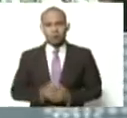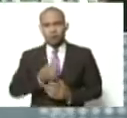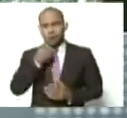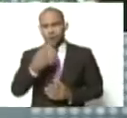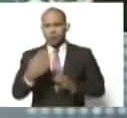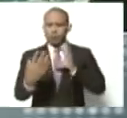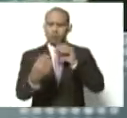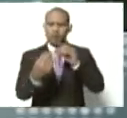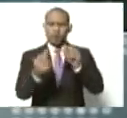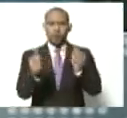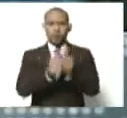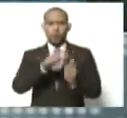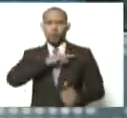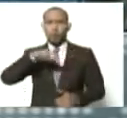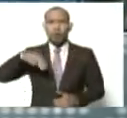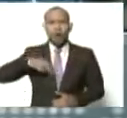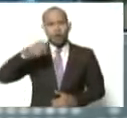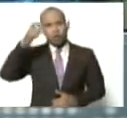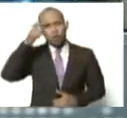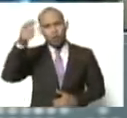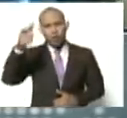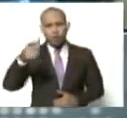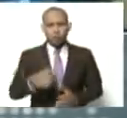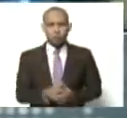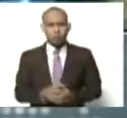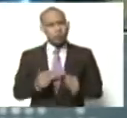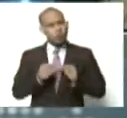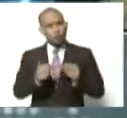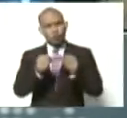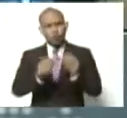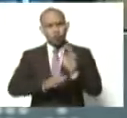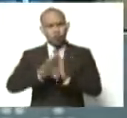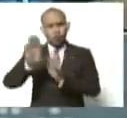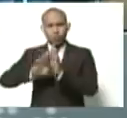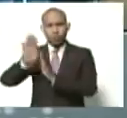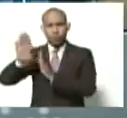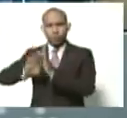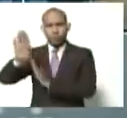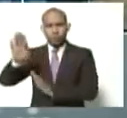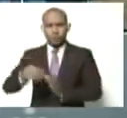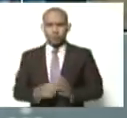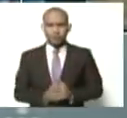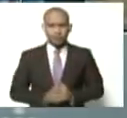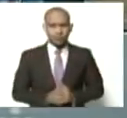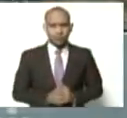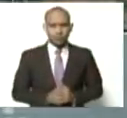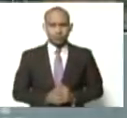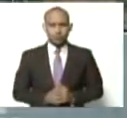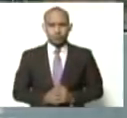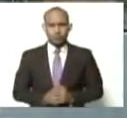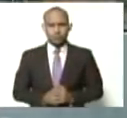con nuestro pueblo, echando adelante todo, y